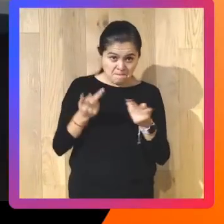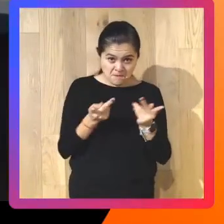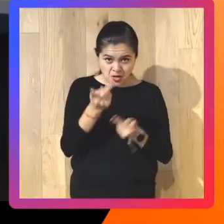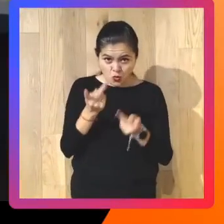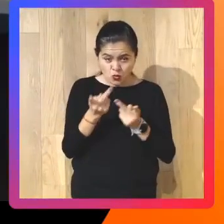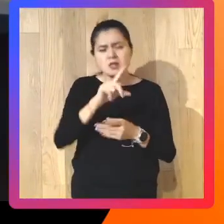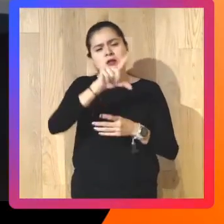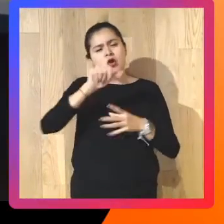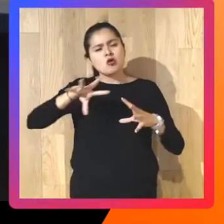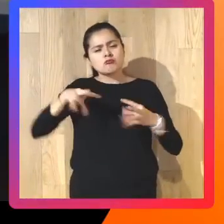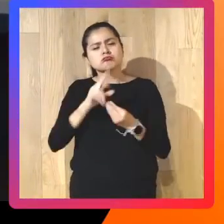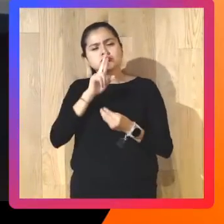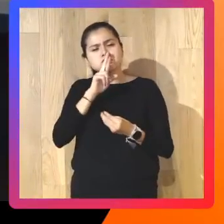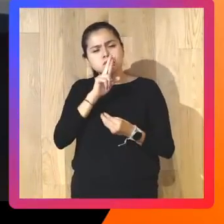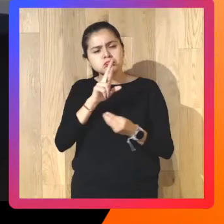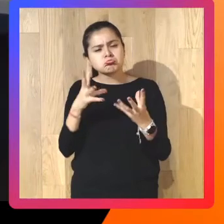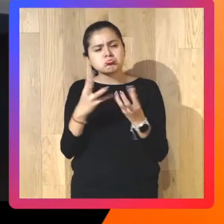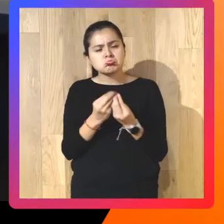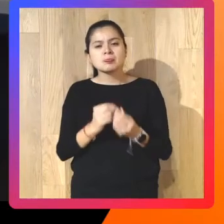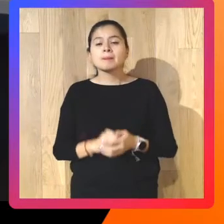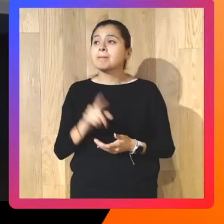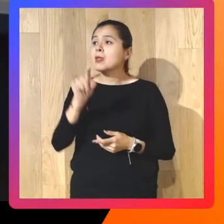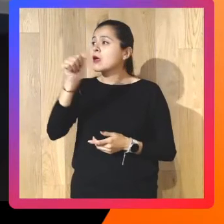conjunto contestarlas. ¿Alguien más?